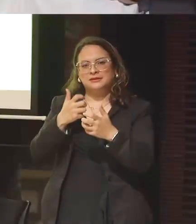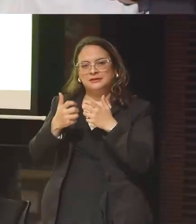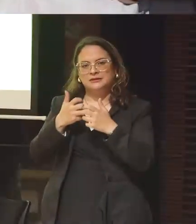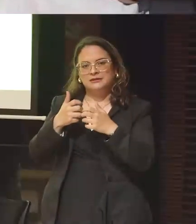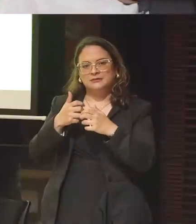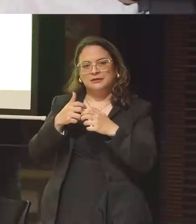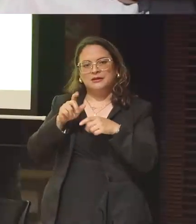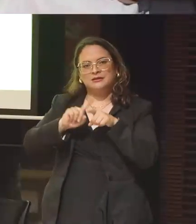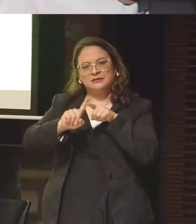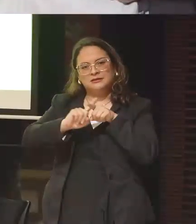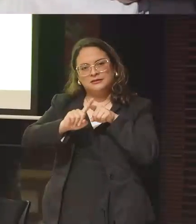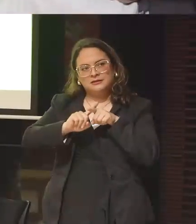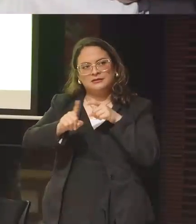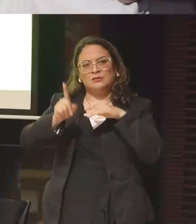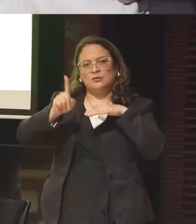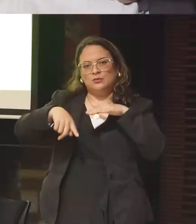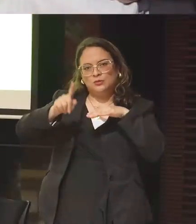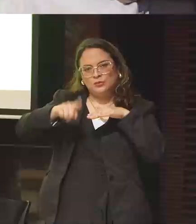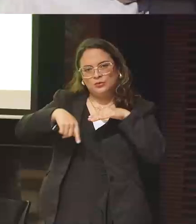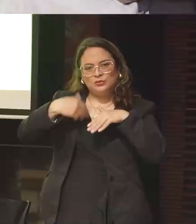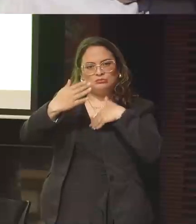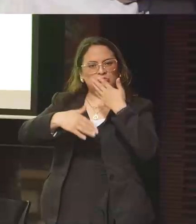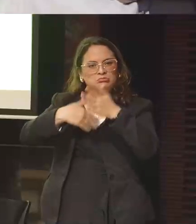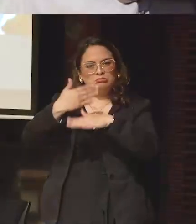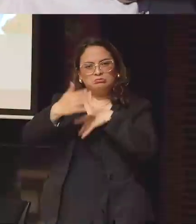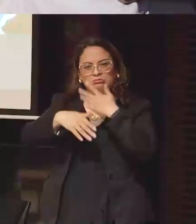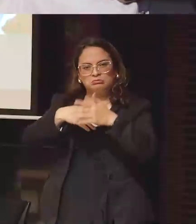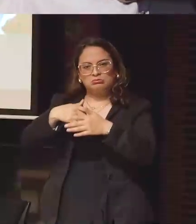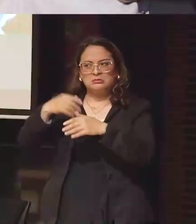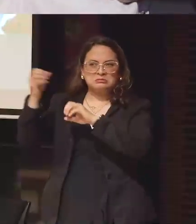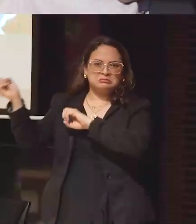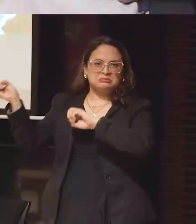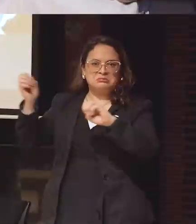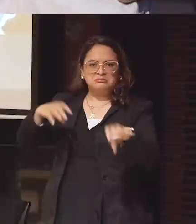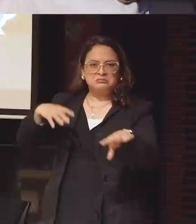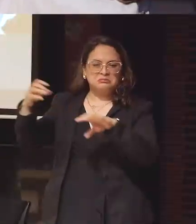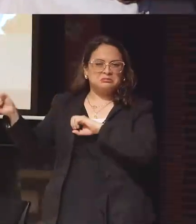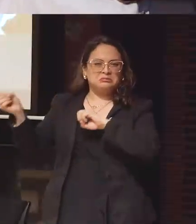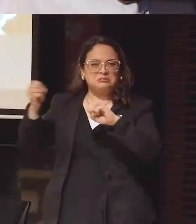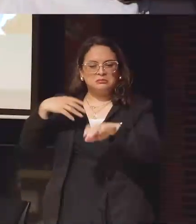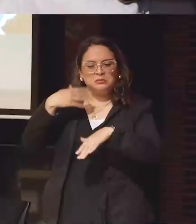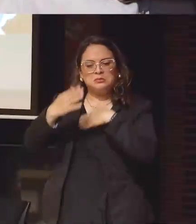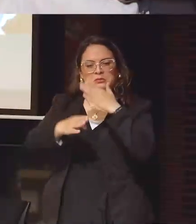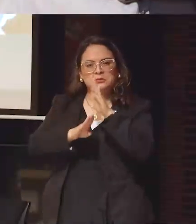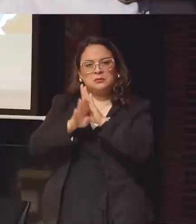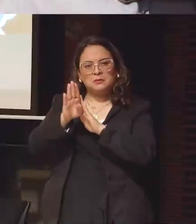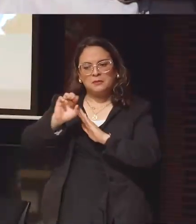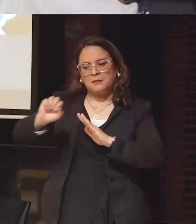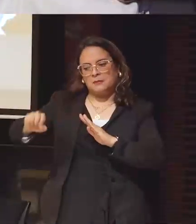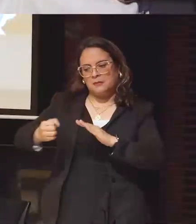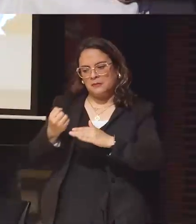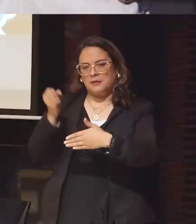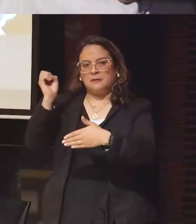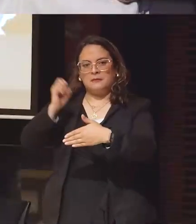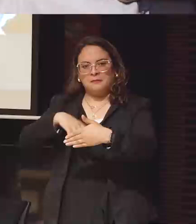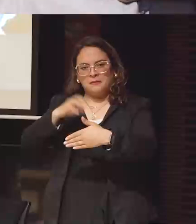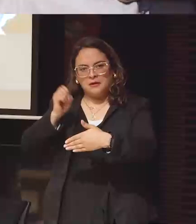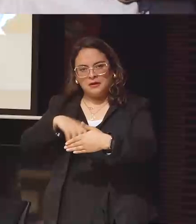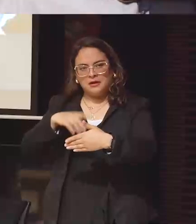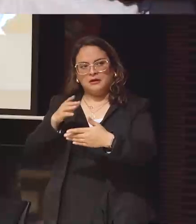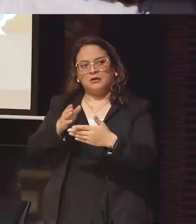transporte urbano de Bogotá, y por ende aquí llegaban muchas mercancías, empieza a ser como un desarrollo, como plaza de mercado, como puerto